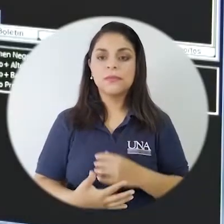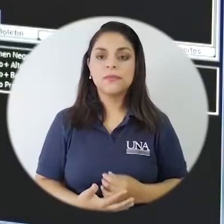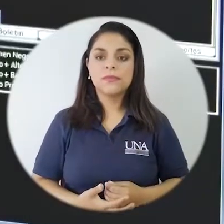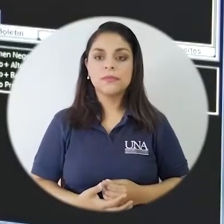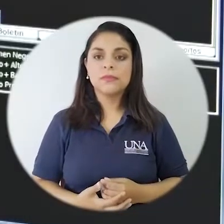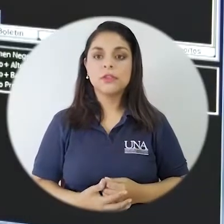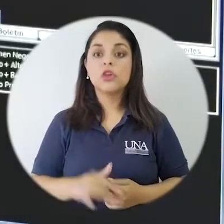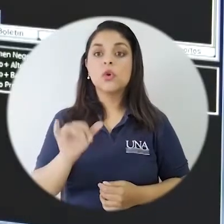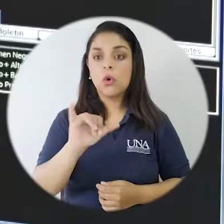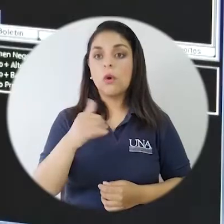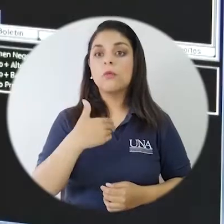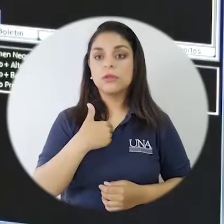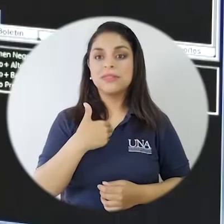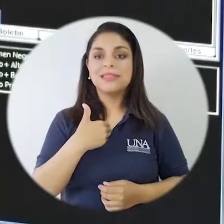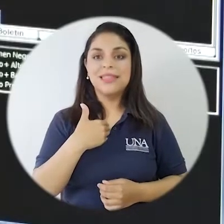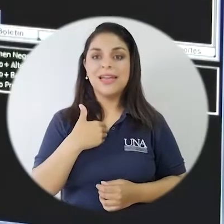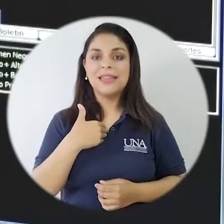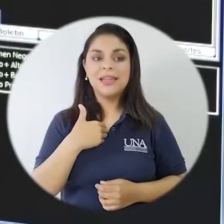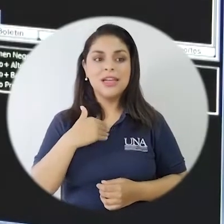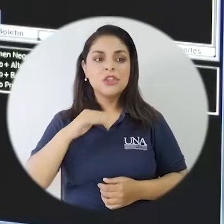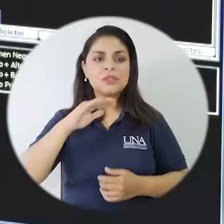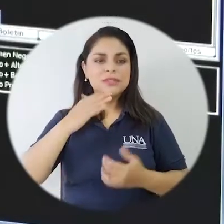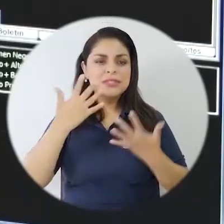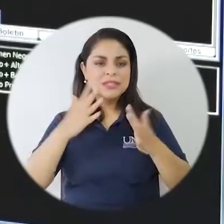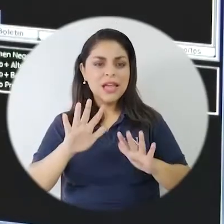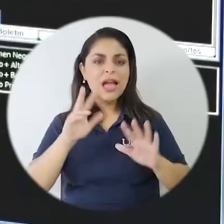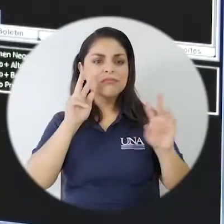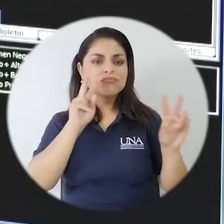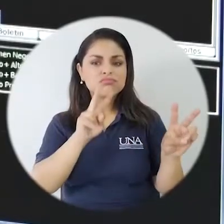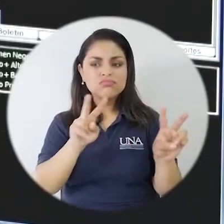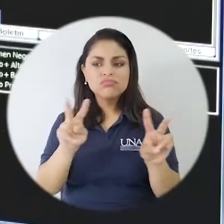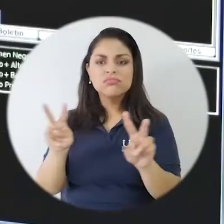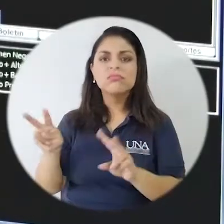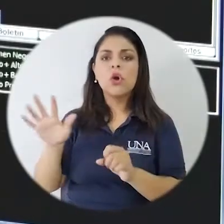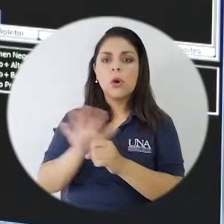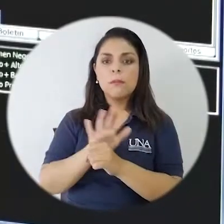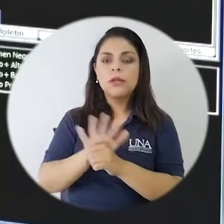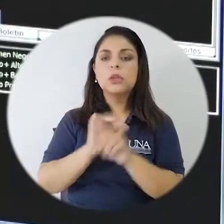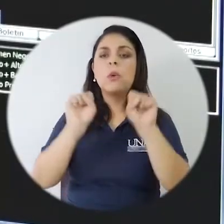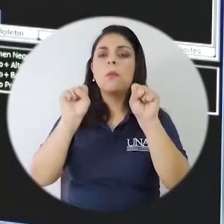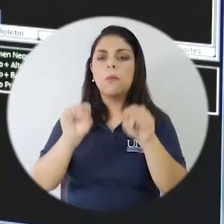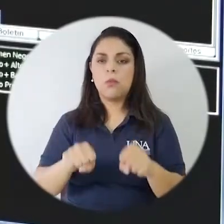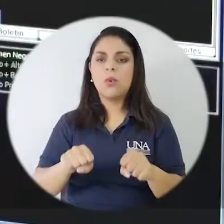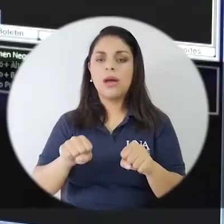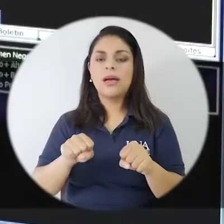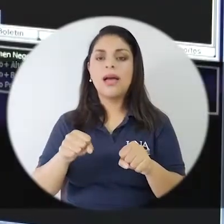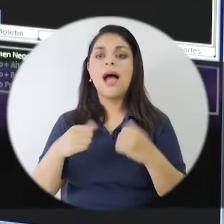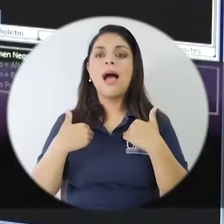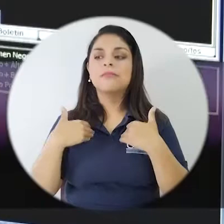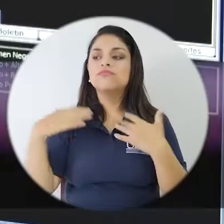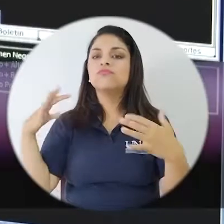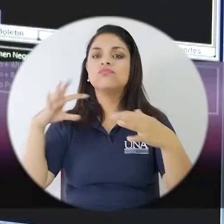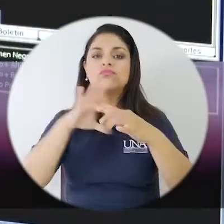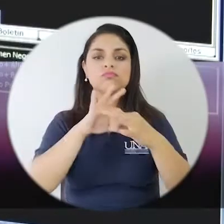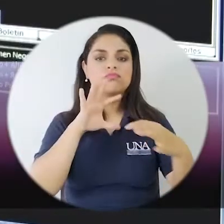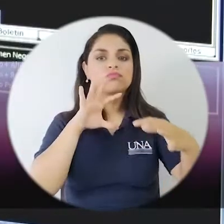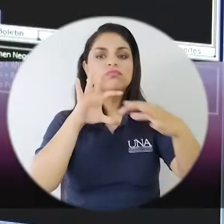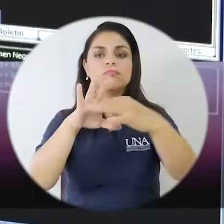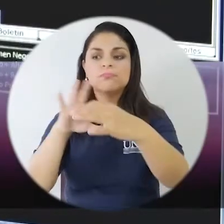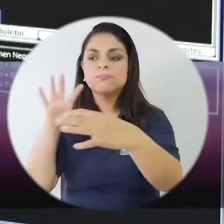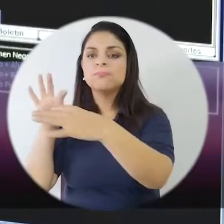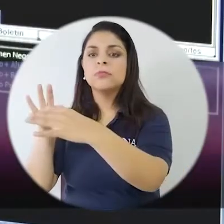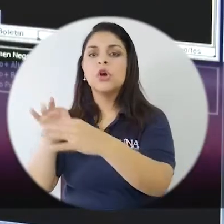de tecnología, como tiene el panorama completo, tiene esa posibilidad de hacer asociaciones funcionales. Quizá no un